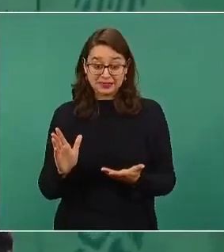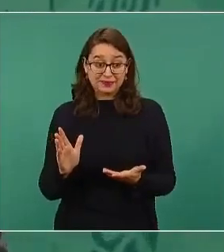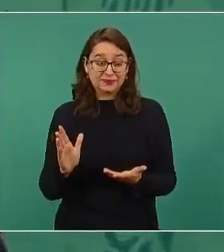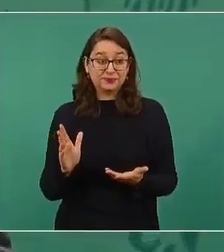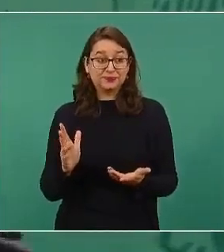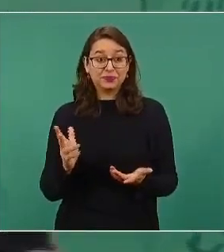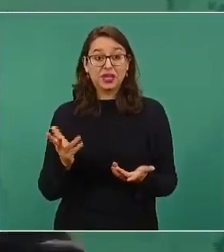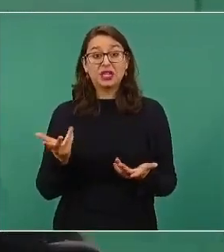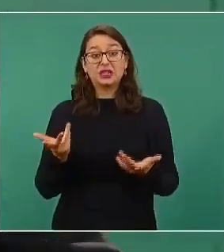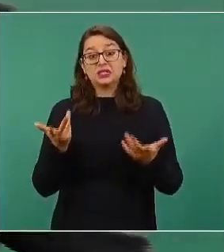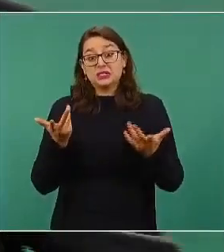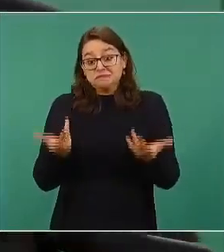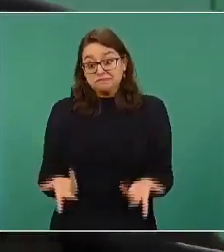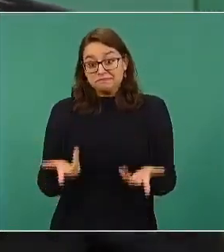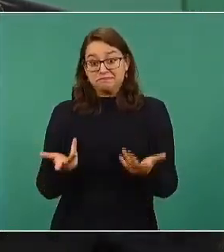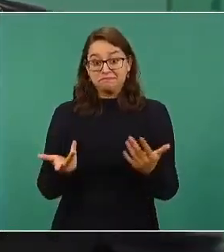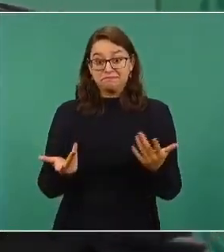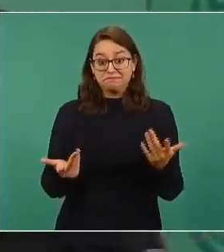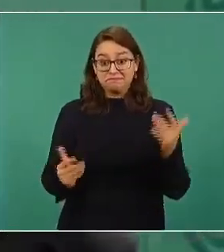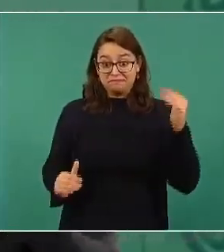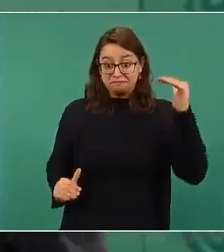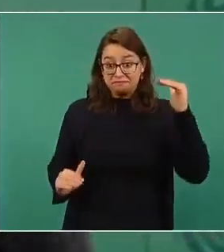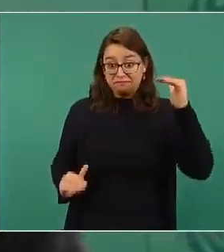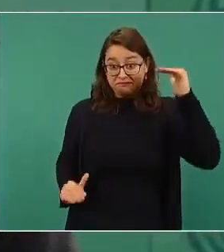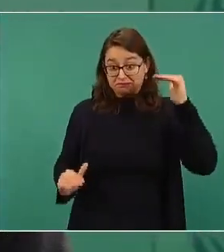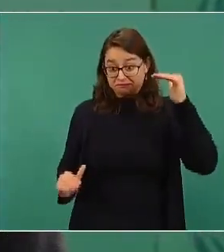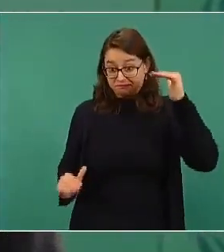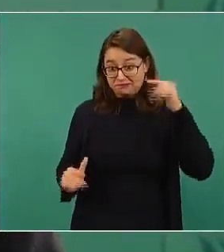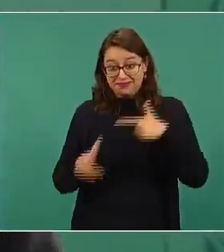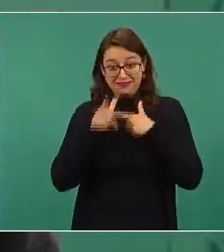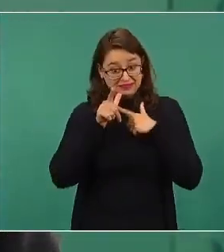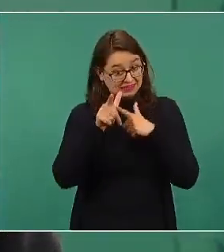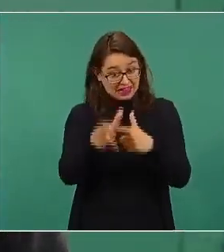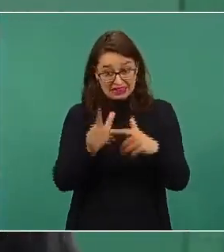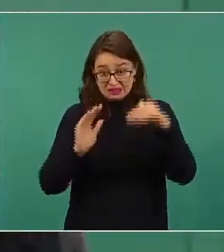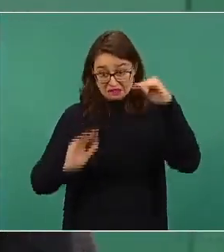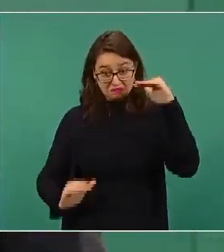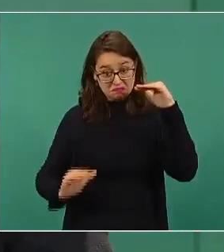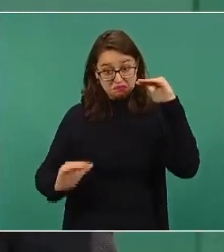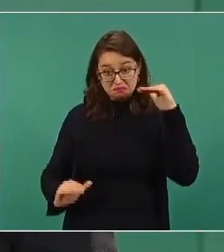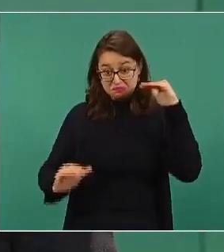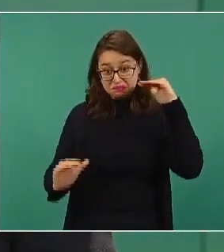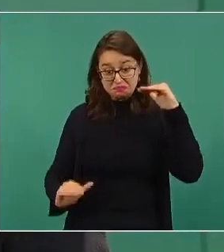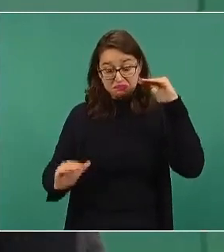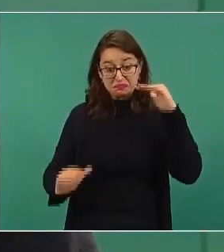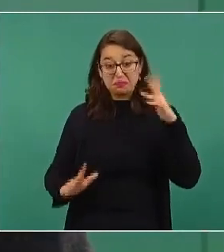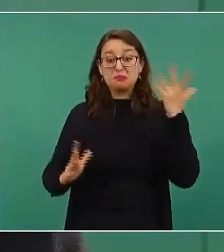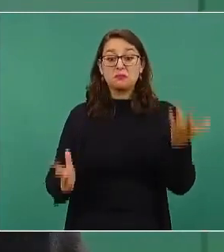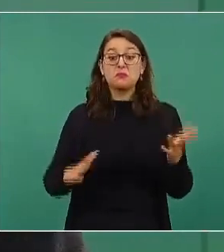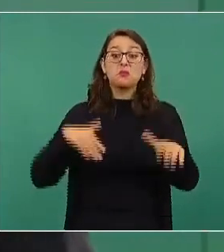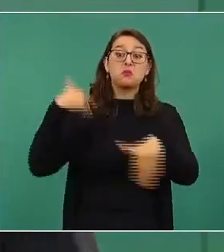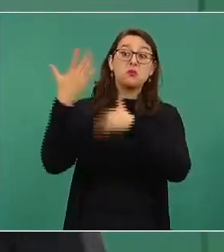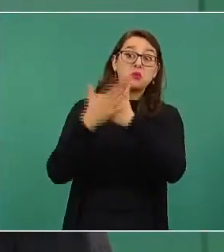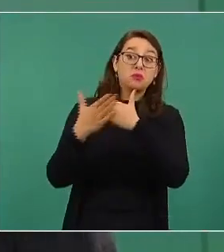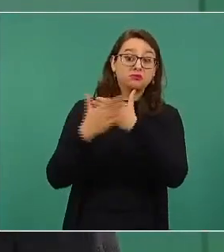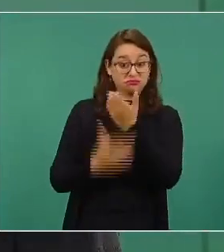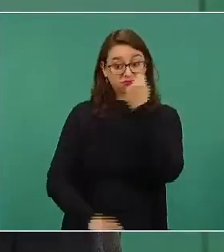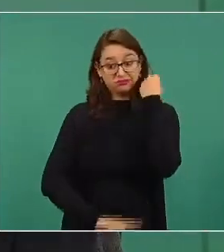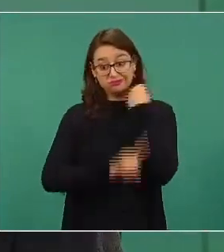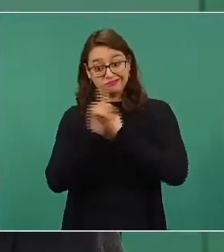se combate la desigualdad, va a ser muy difícil enfrentar otros